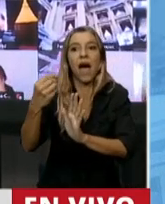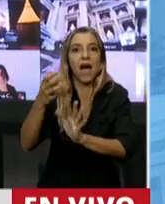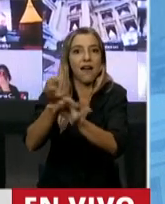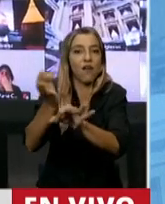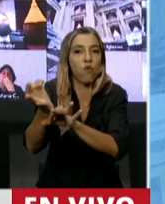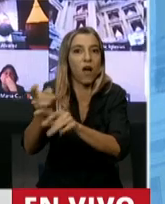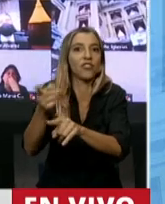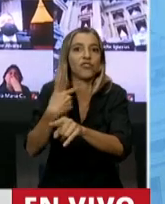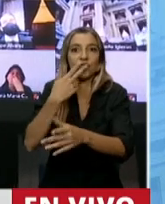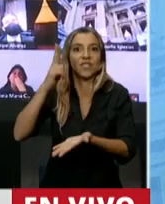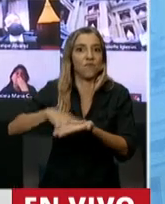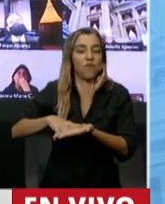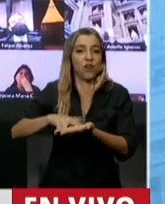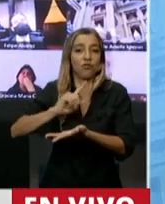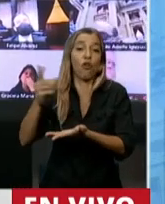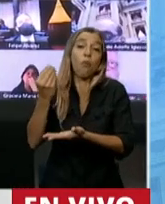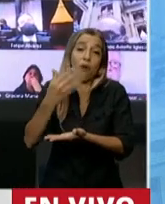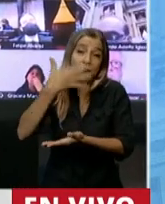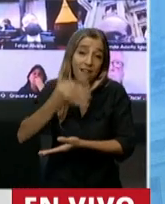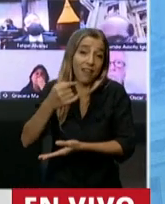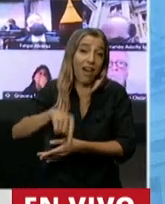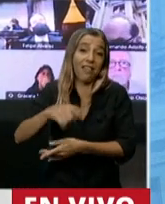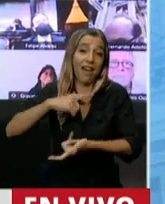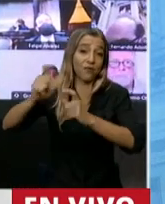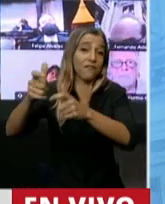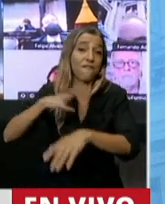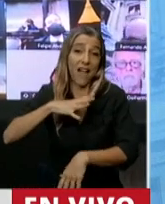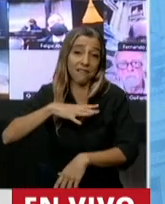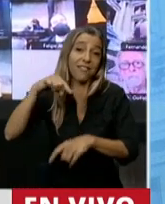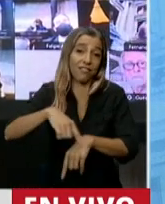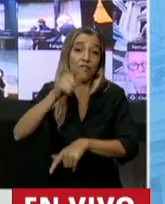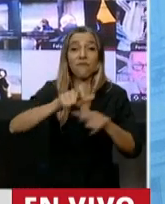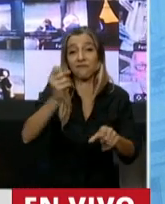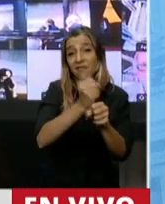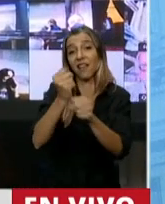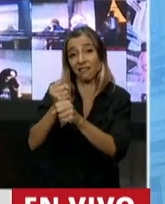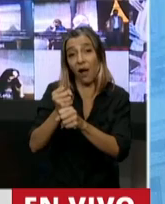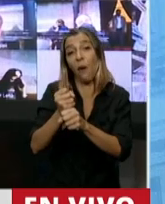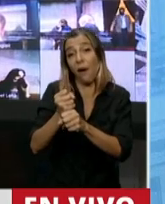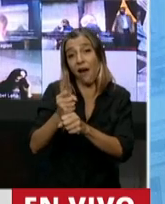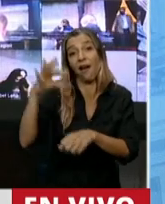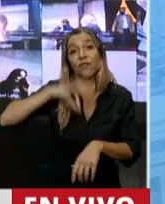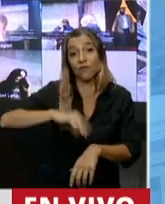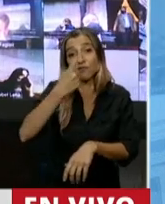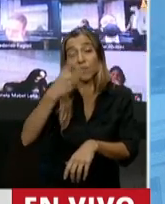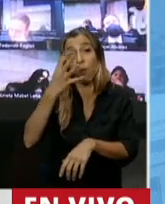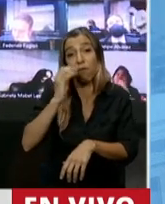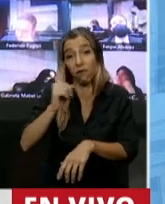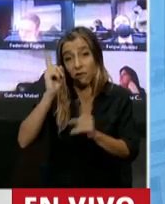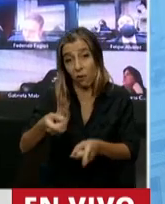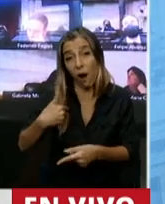los trabajadores. Particularmente, el proyecto tiene muchas argumentaciones. Creo